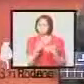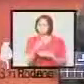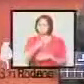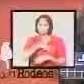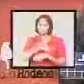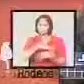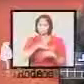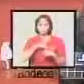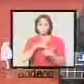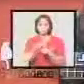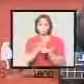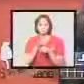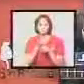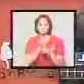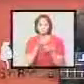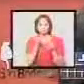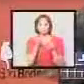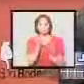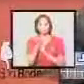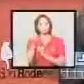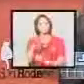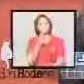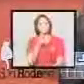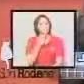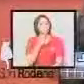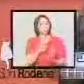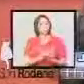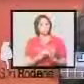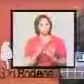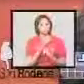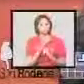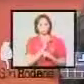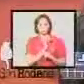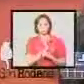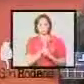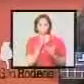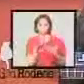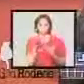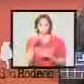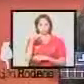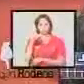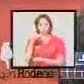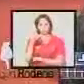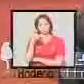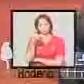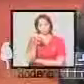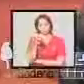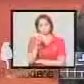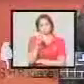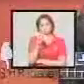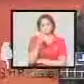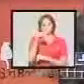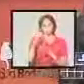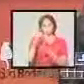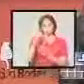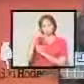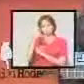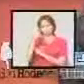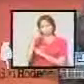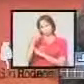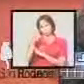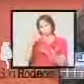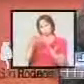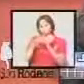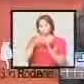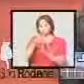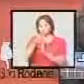generar utilidades, como usted dice bien, ¿verdad? De un volumen de 30.600 millones de colones. Aquí rescatar que somos